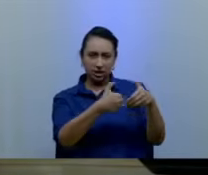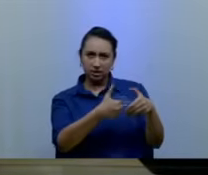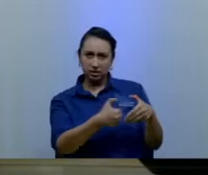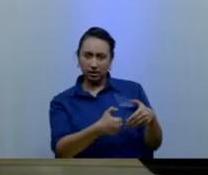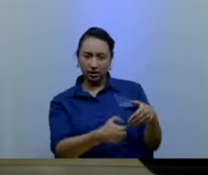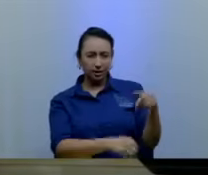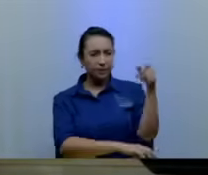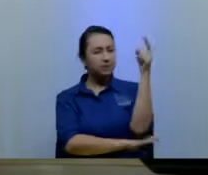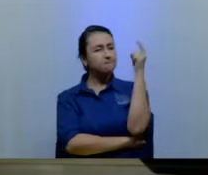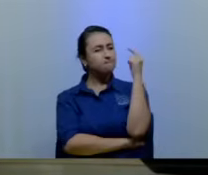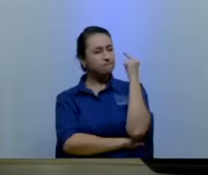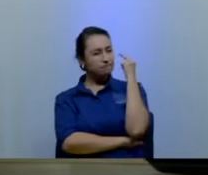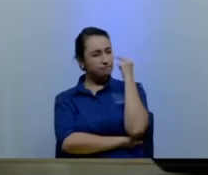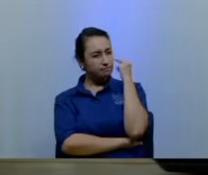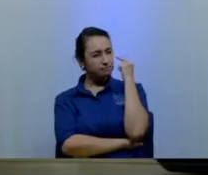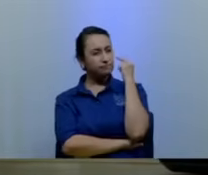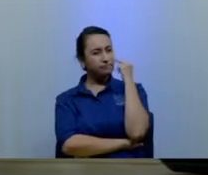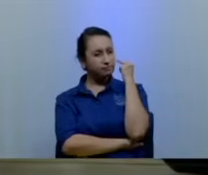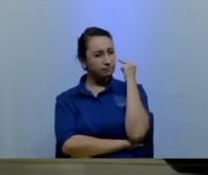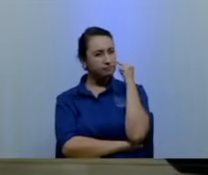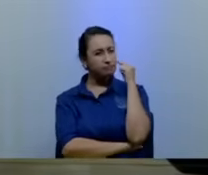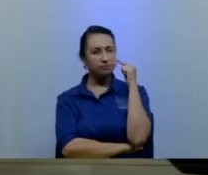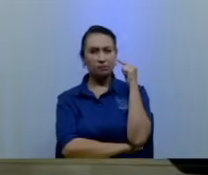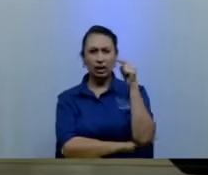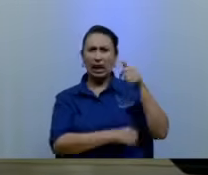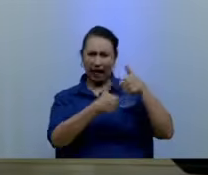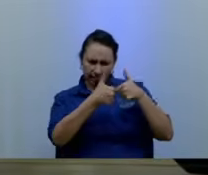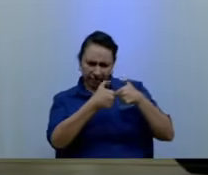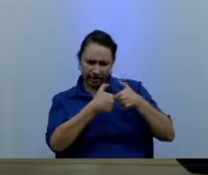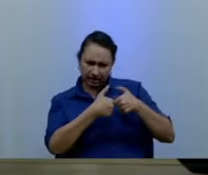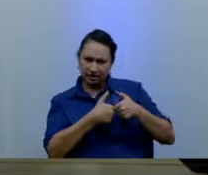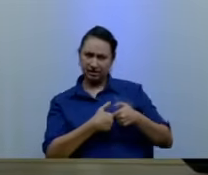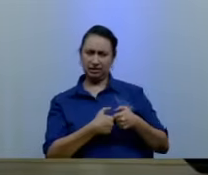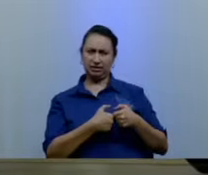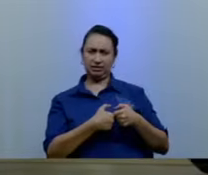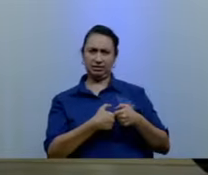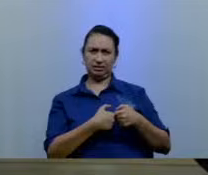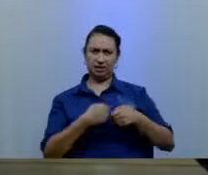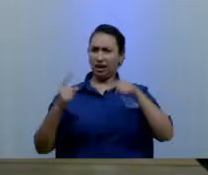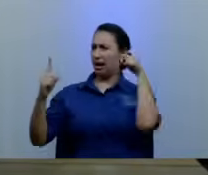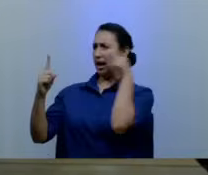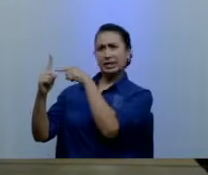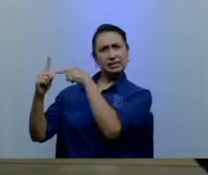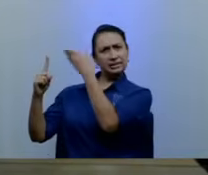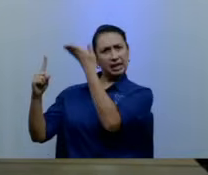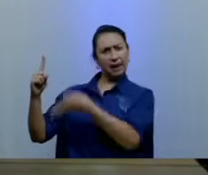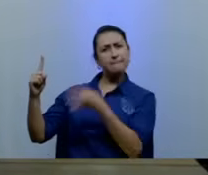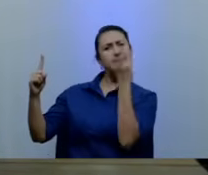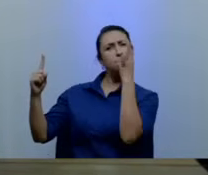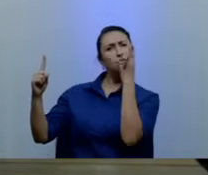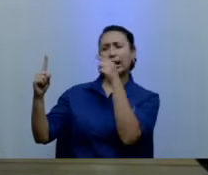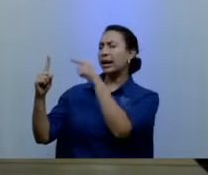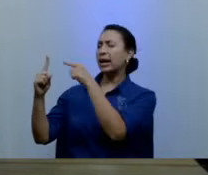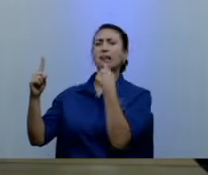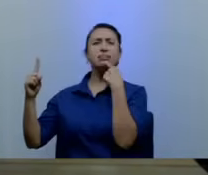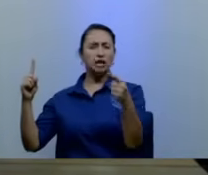por revelación y por aquello que está en la Biblia. Entonces ella no dice aquí: yo soy Ruth la